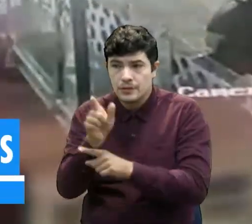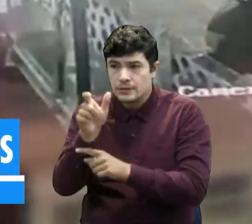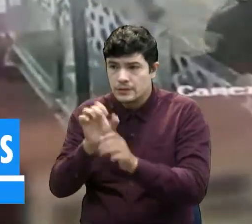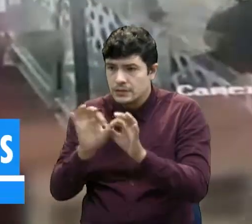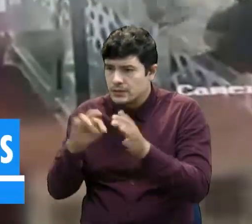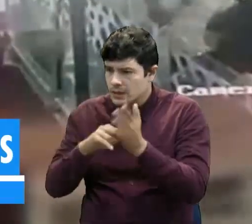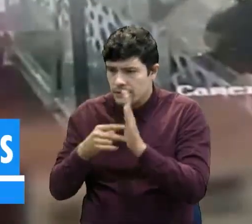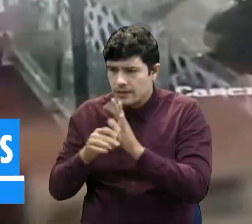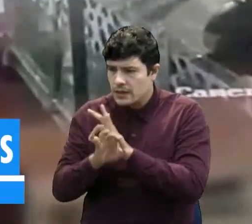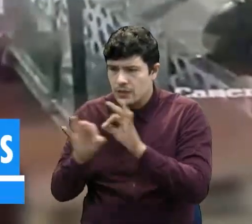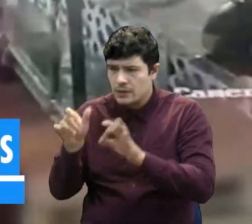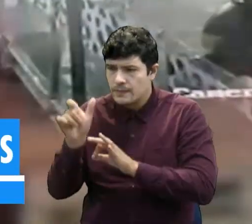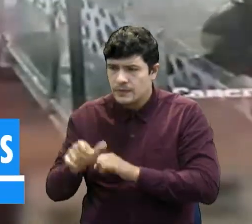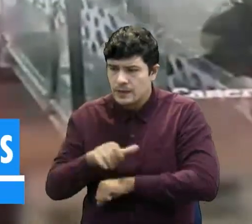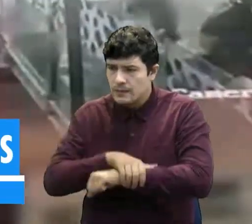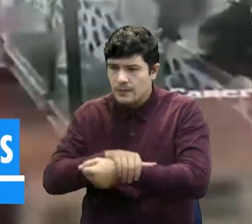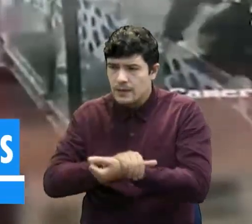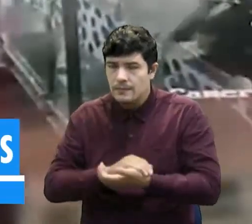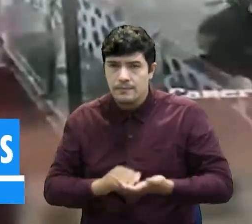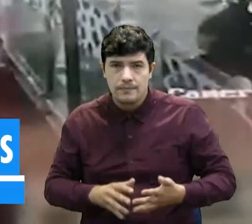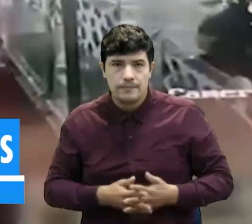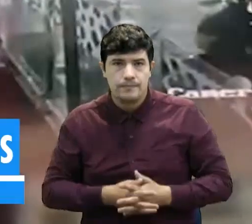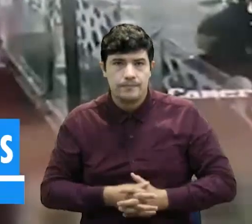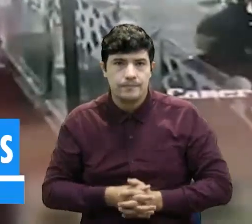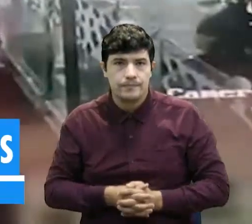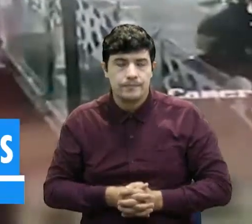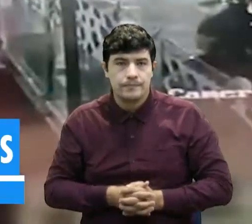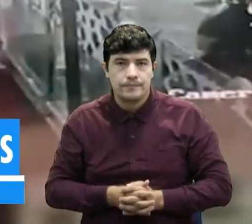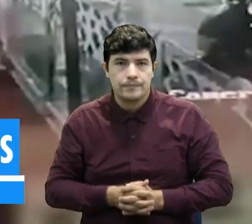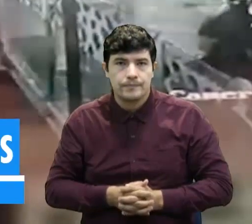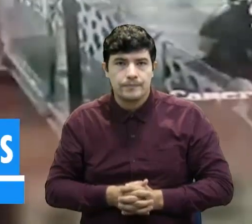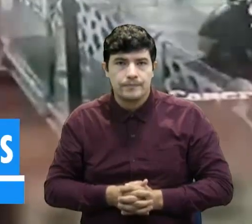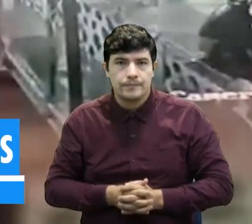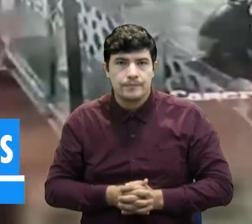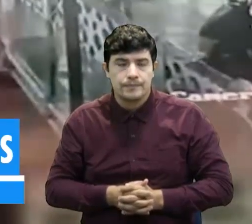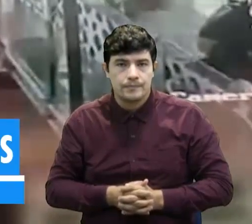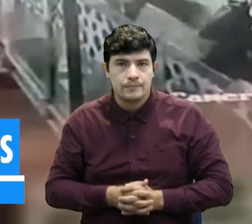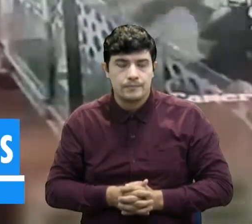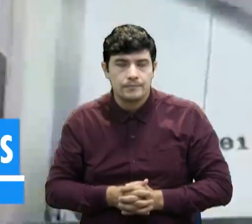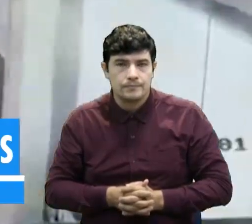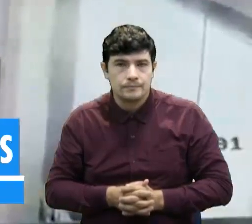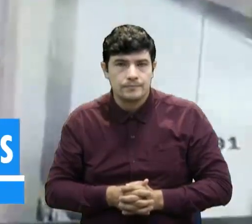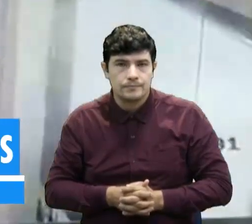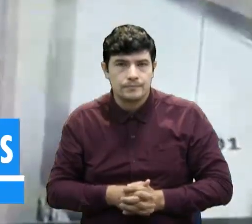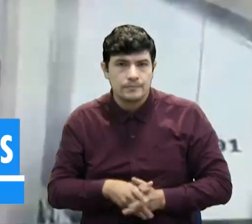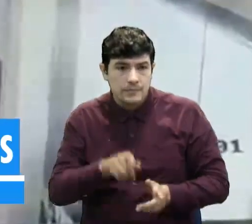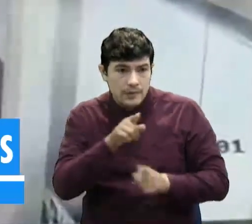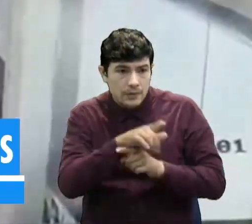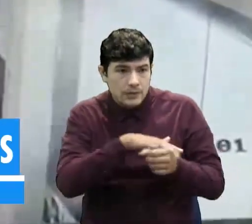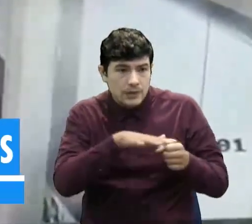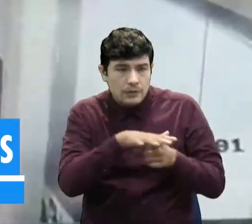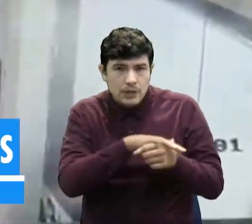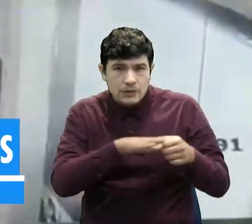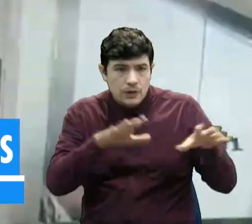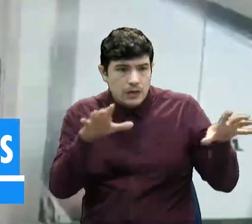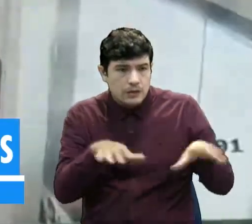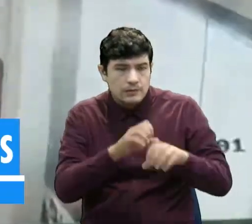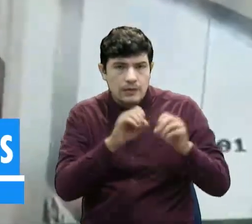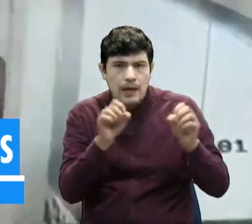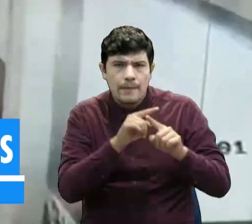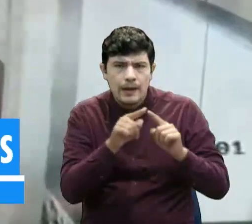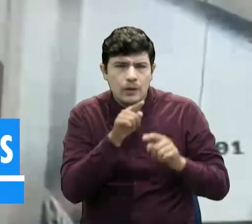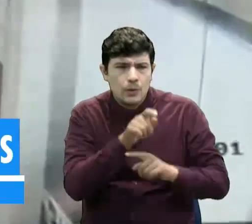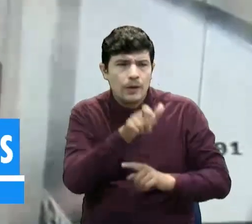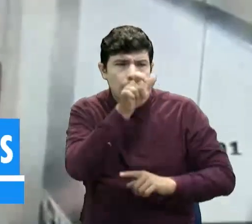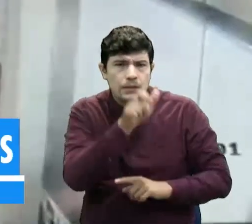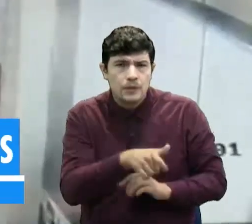capturado? En el hecho no hubo delito, probablemente el hurto, pero no tenemos una